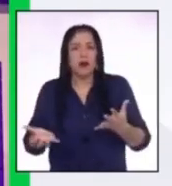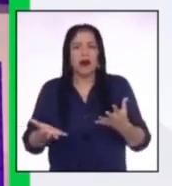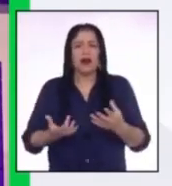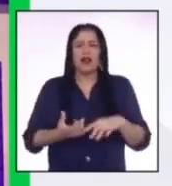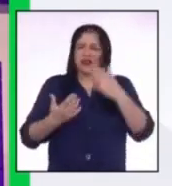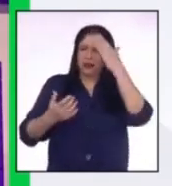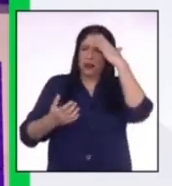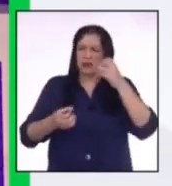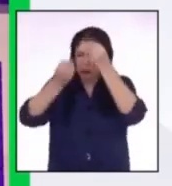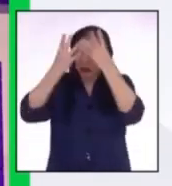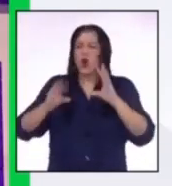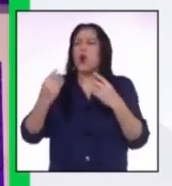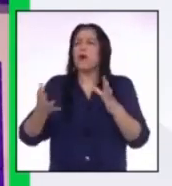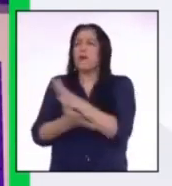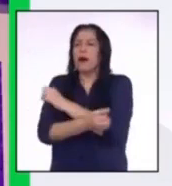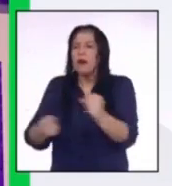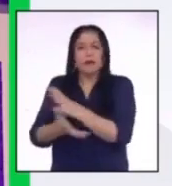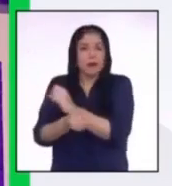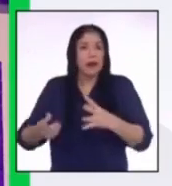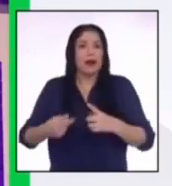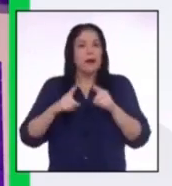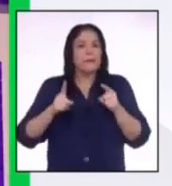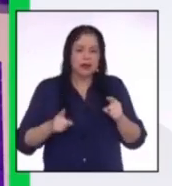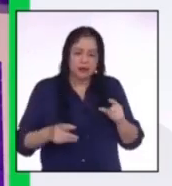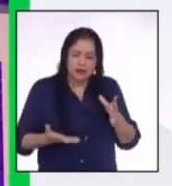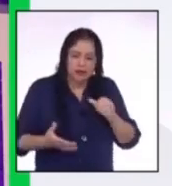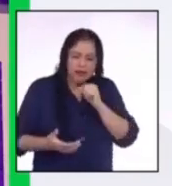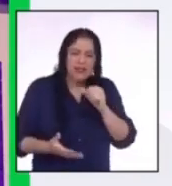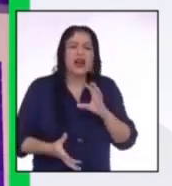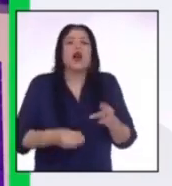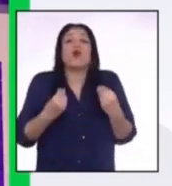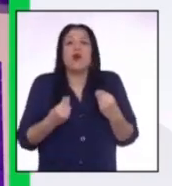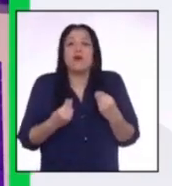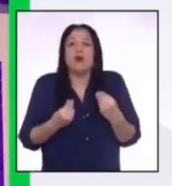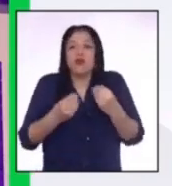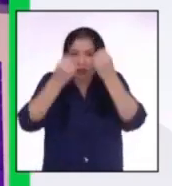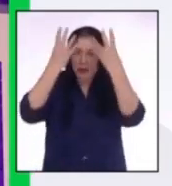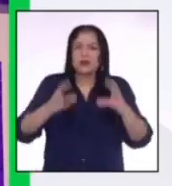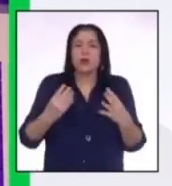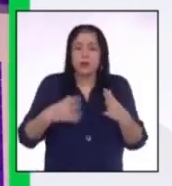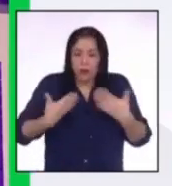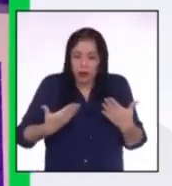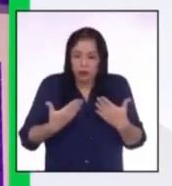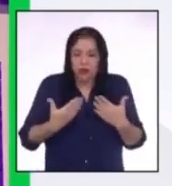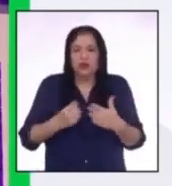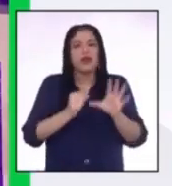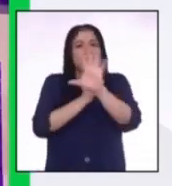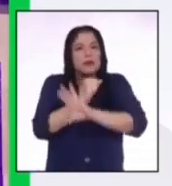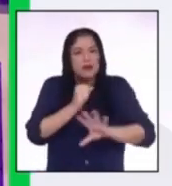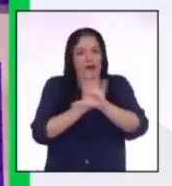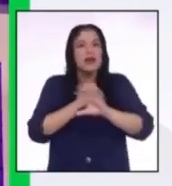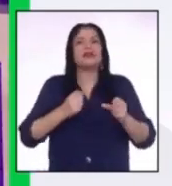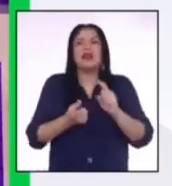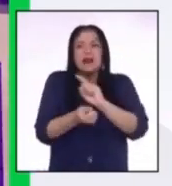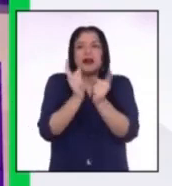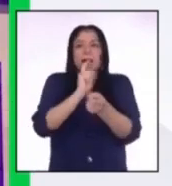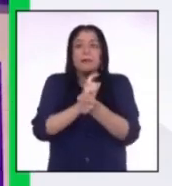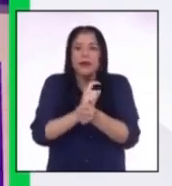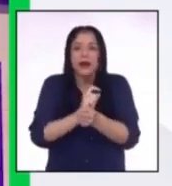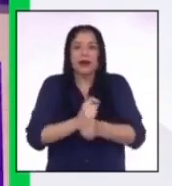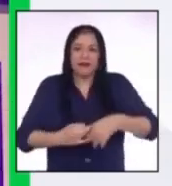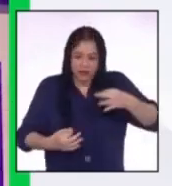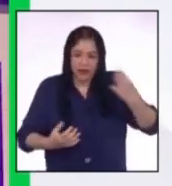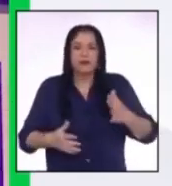y esa sentido de urgencia para generar cambios de comportamiento de manera masiva y hacer cambios sistémicos